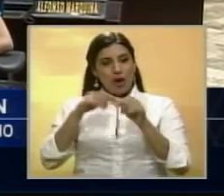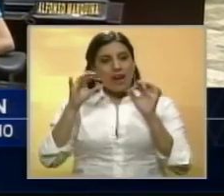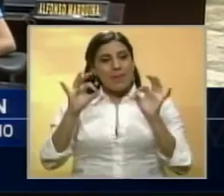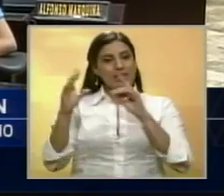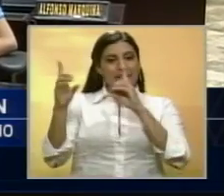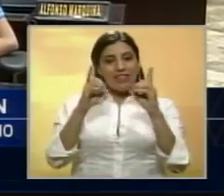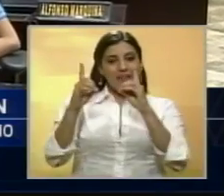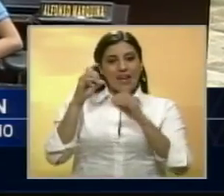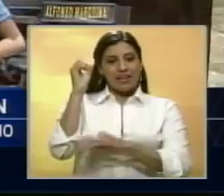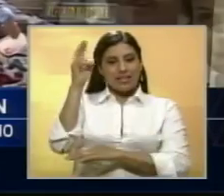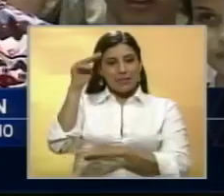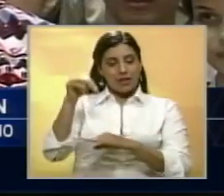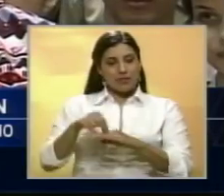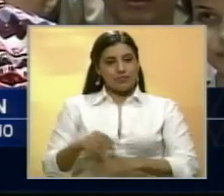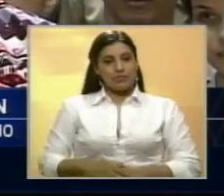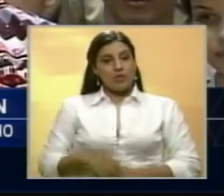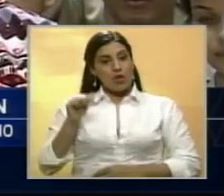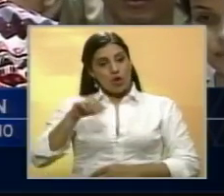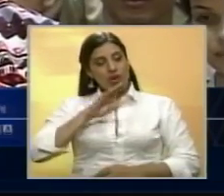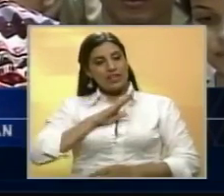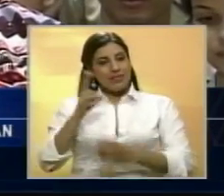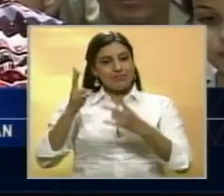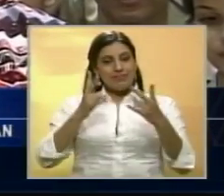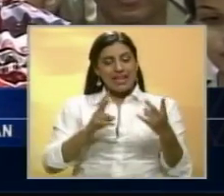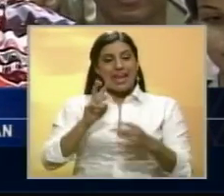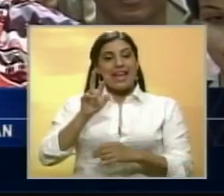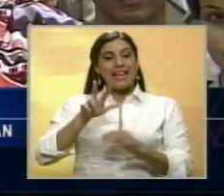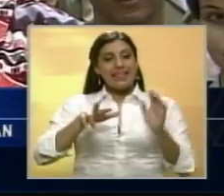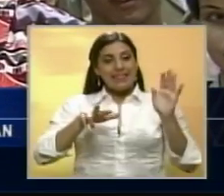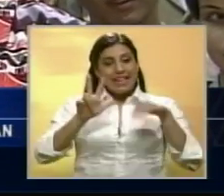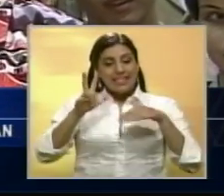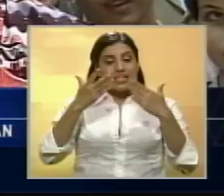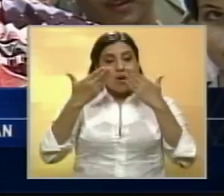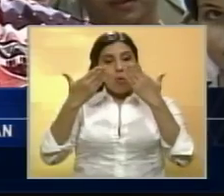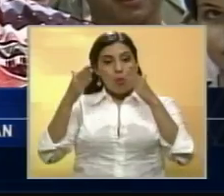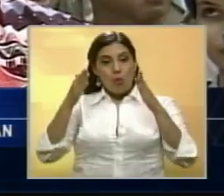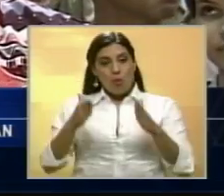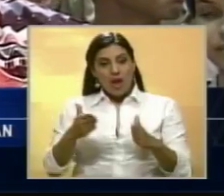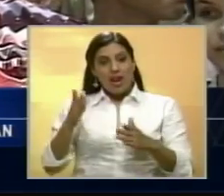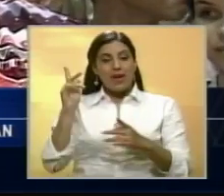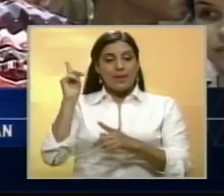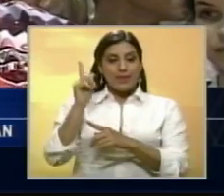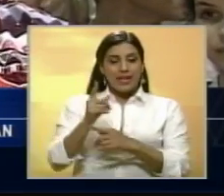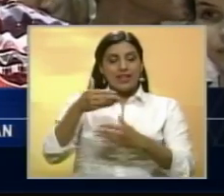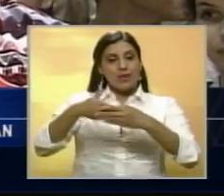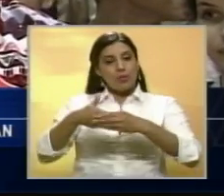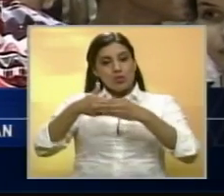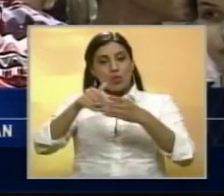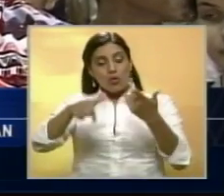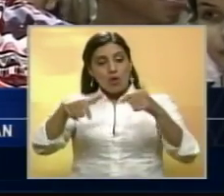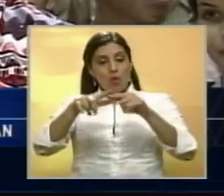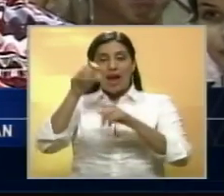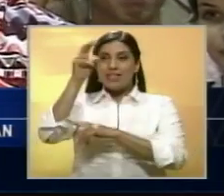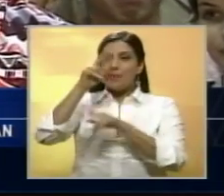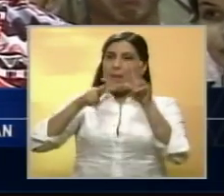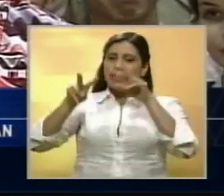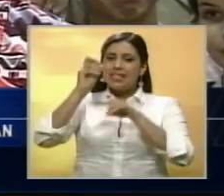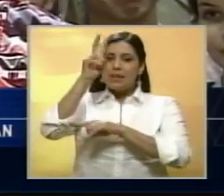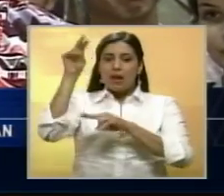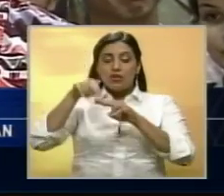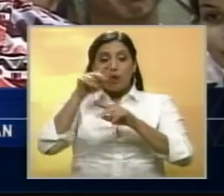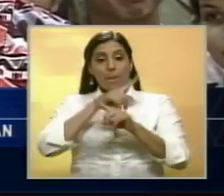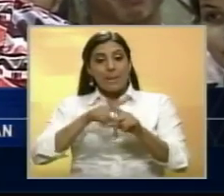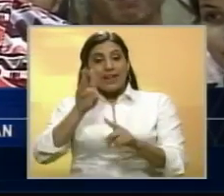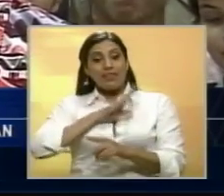de debates del Parlamento. Bueno, hoy estamos recibiendo 13 instituciones que vienen a conocer los espacios del Palacio Federal Legislativo, pero